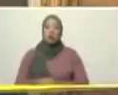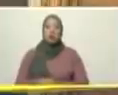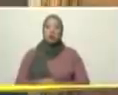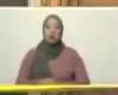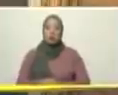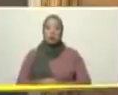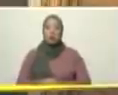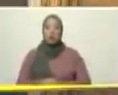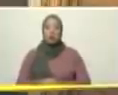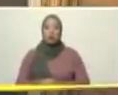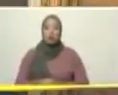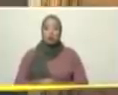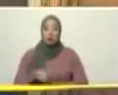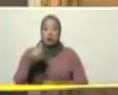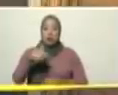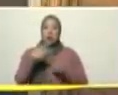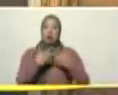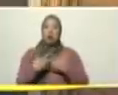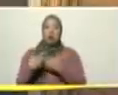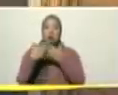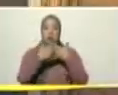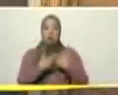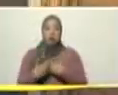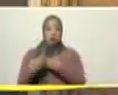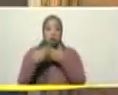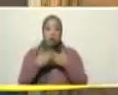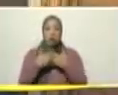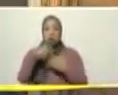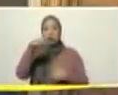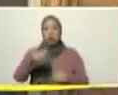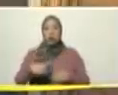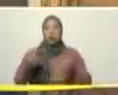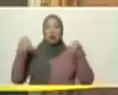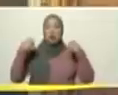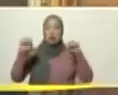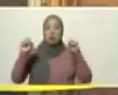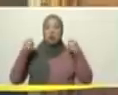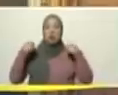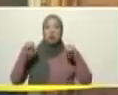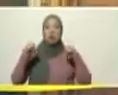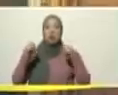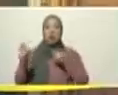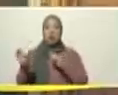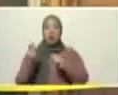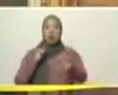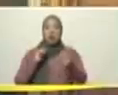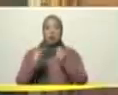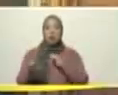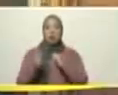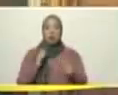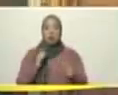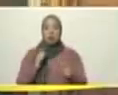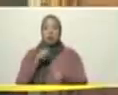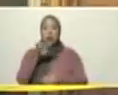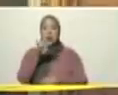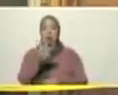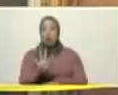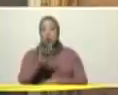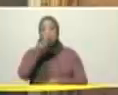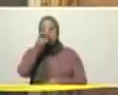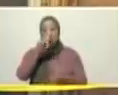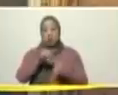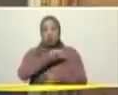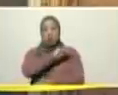Y comandantes estadounidenses aquí para ejercer influencia y controlar a los cuatro componentes de la